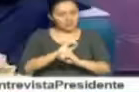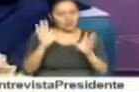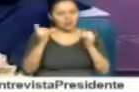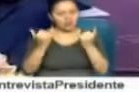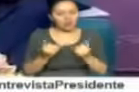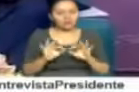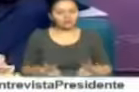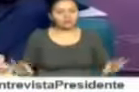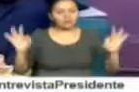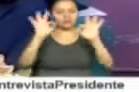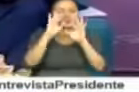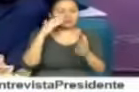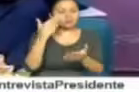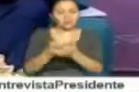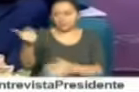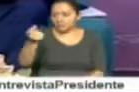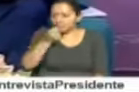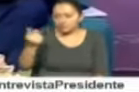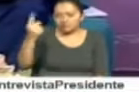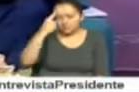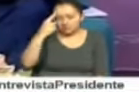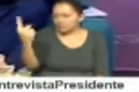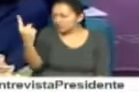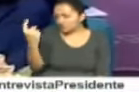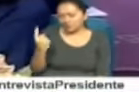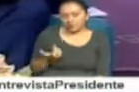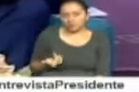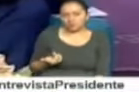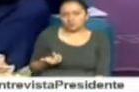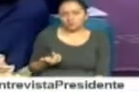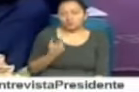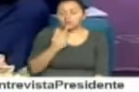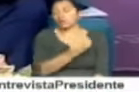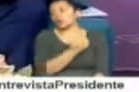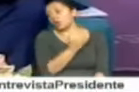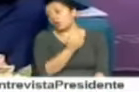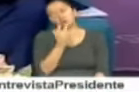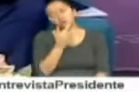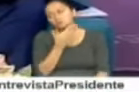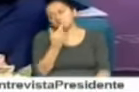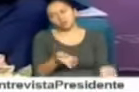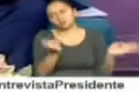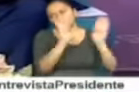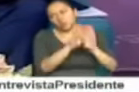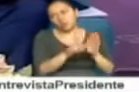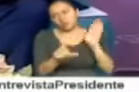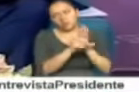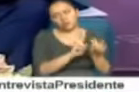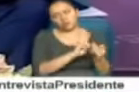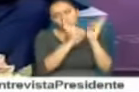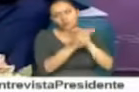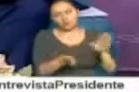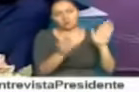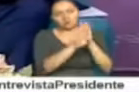crucial. Y ojalá periodistas como usted, Fernando, no me digan, pues, entonces como alguien reclamó, vamos a quitar, vamos a archivar la